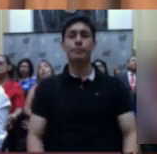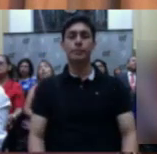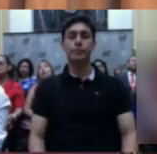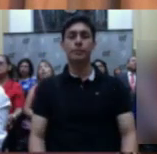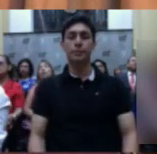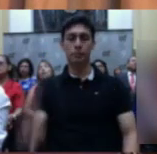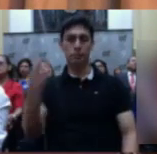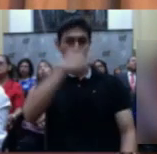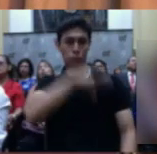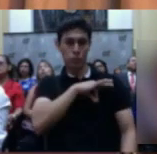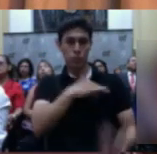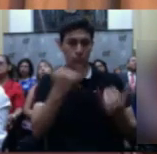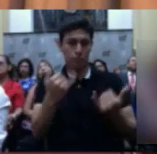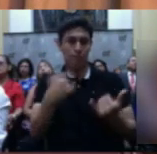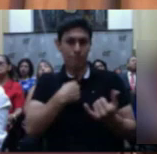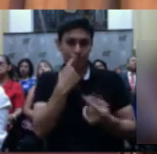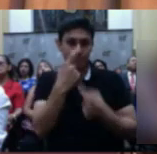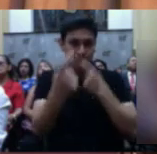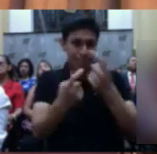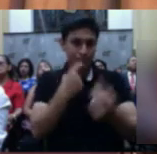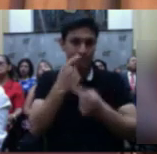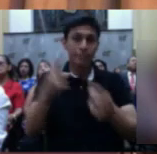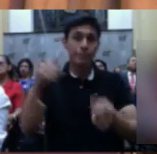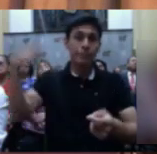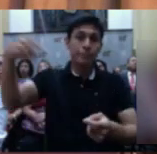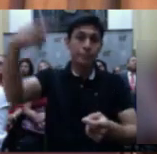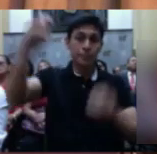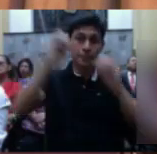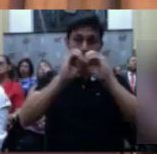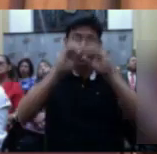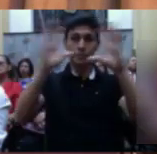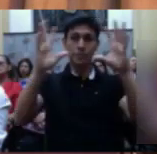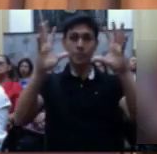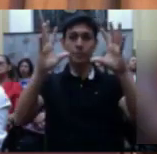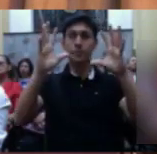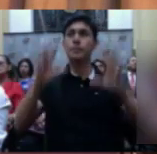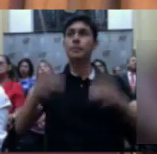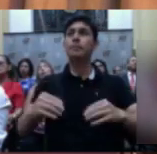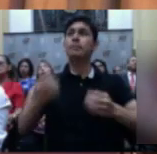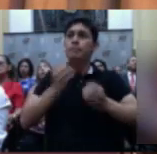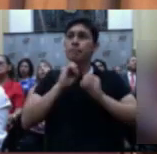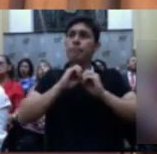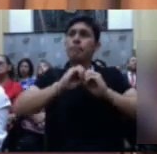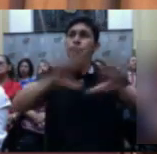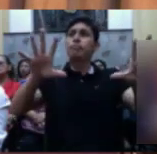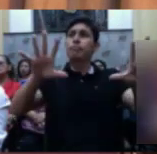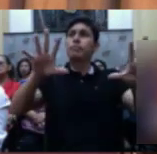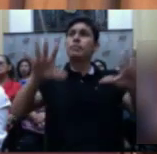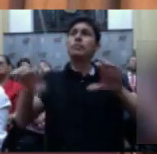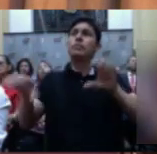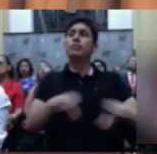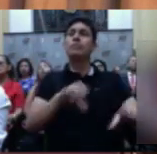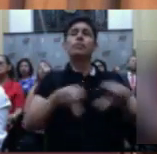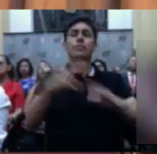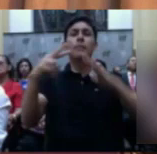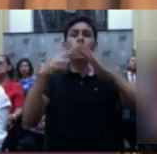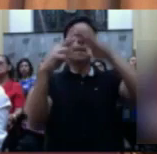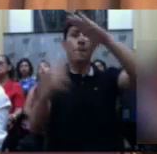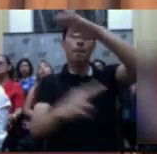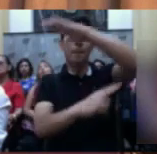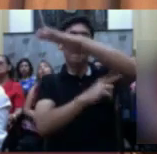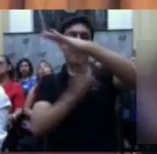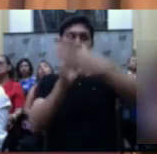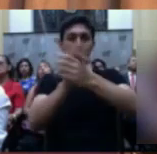Aprovecho la ocasión para contarles que en los próximos días estaremos lanzando la licitación para ejecutar el Puente de la Amistad,